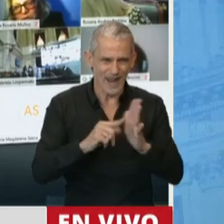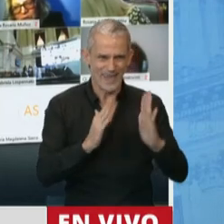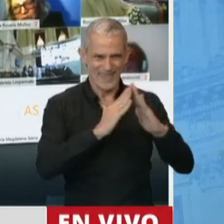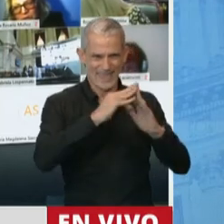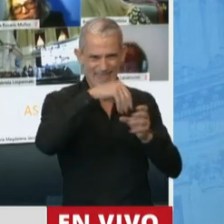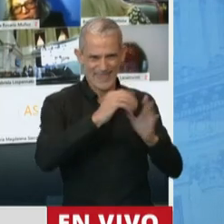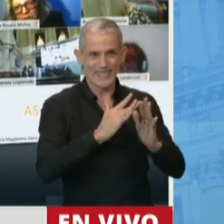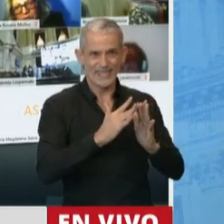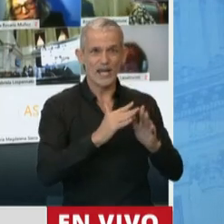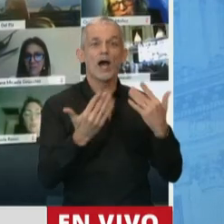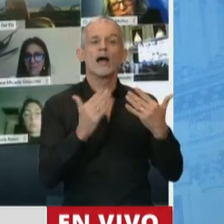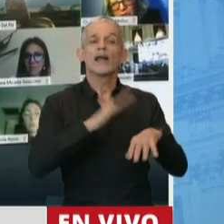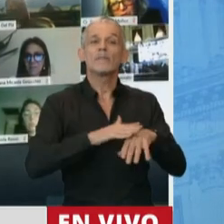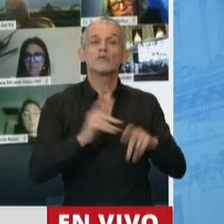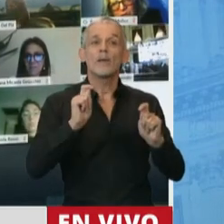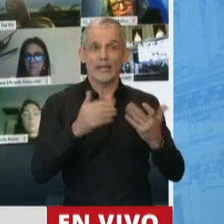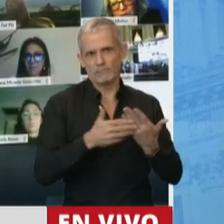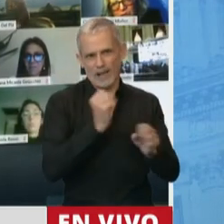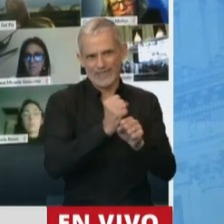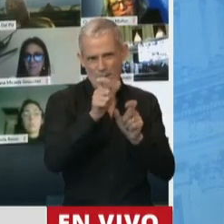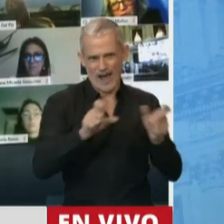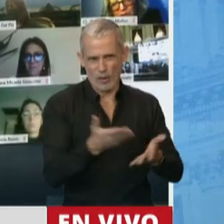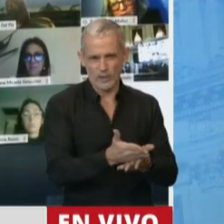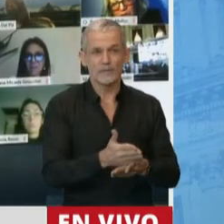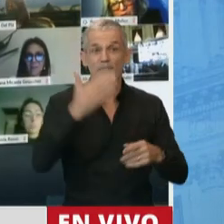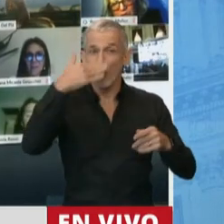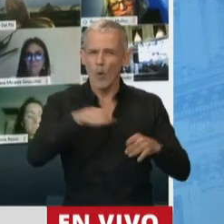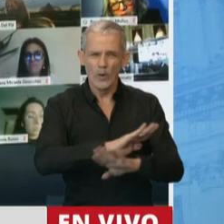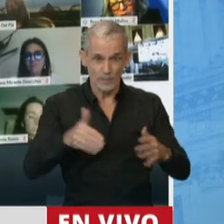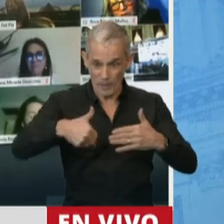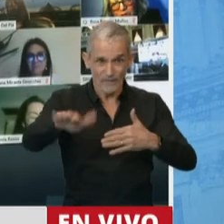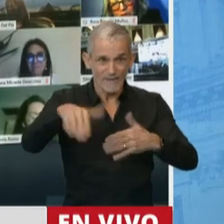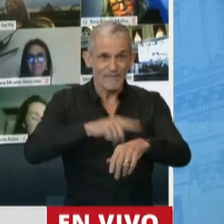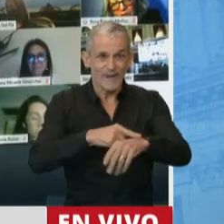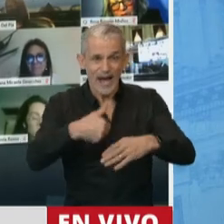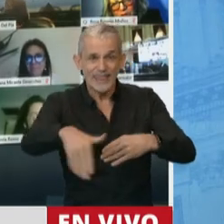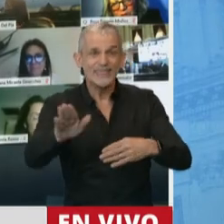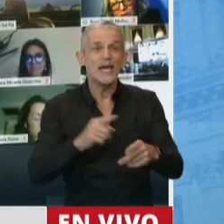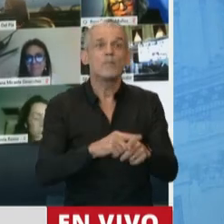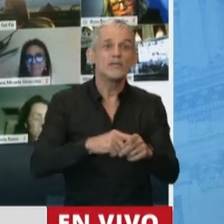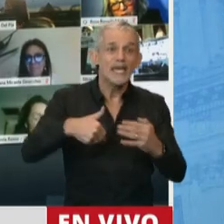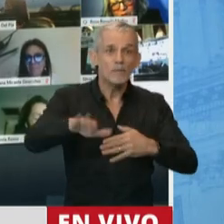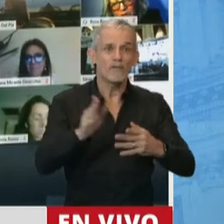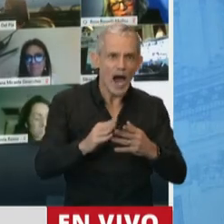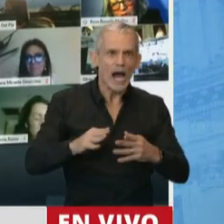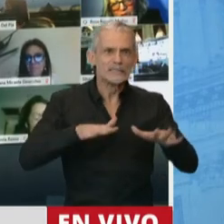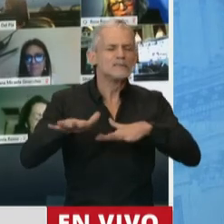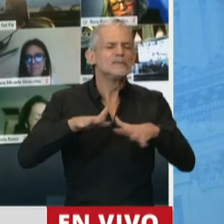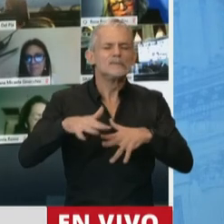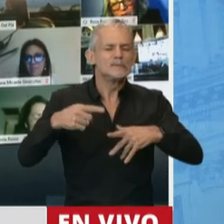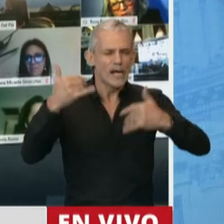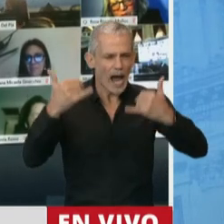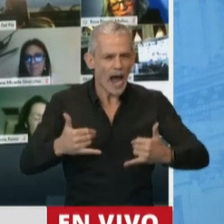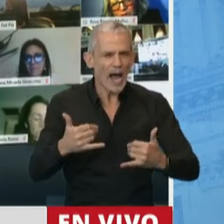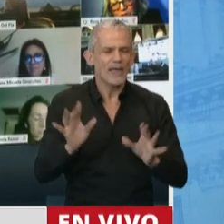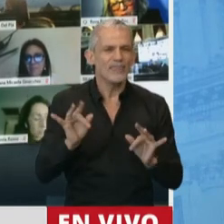los trabajadores. Por último, lo que viene, es decir, los tiempos de esta crisis que